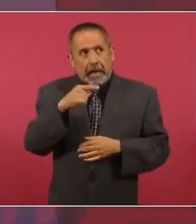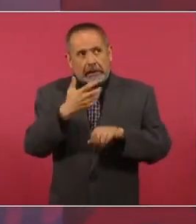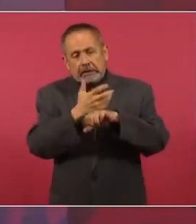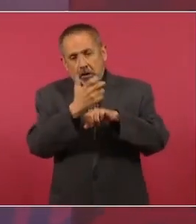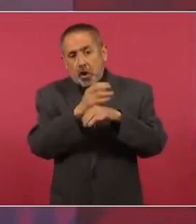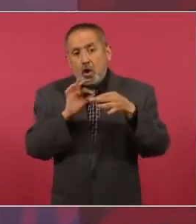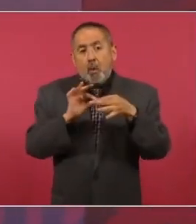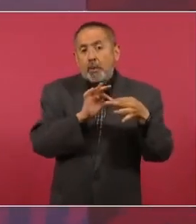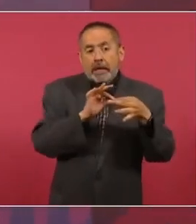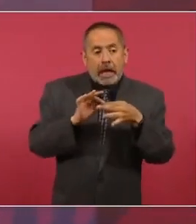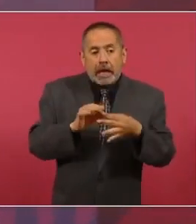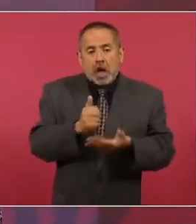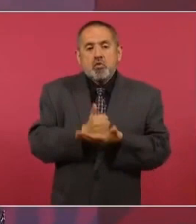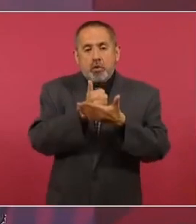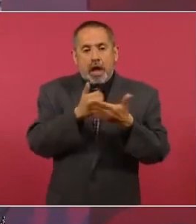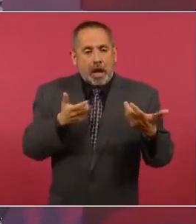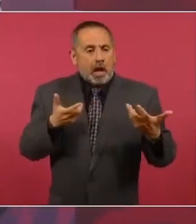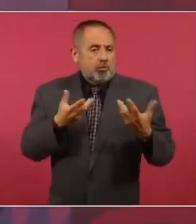para